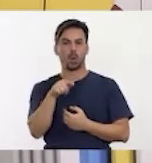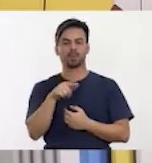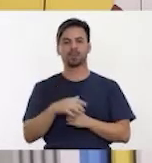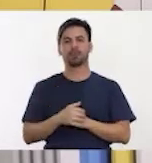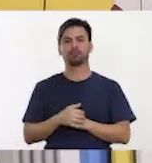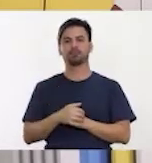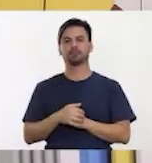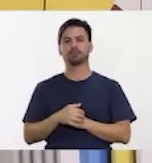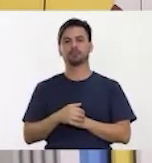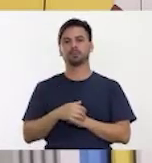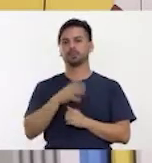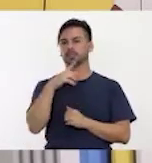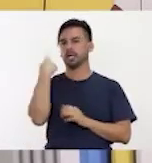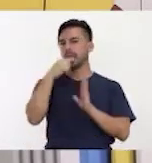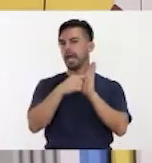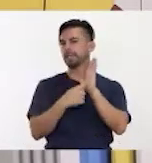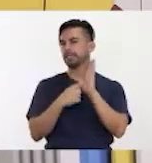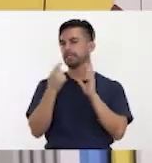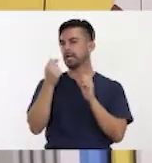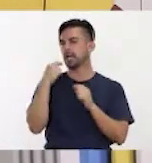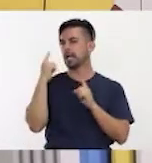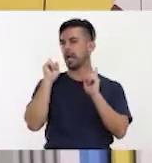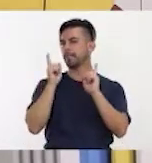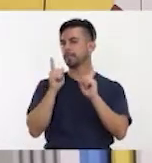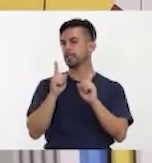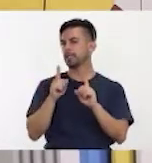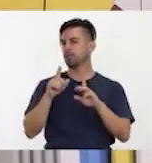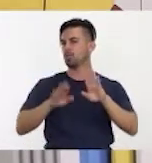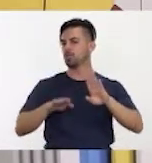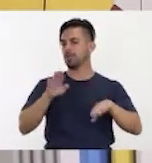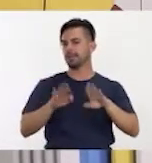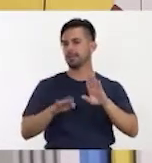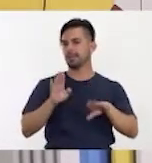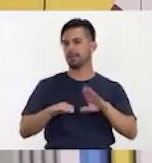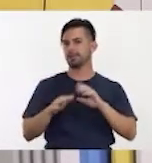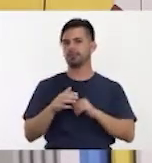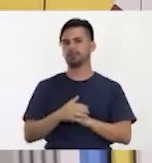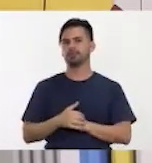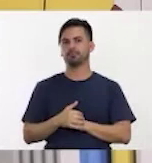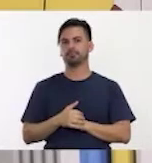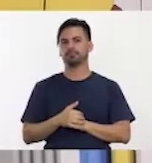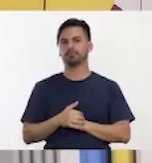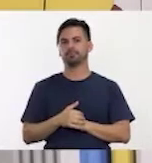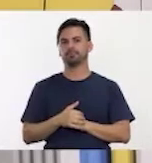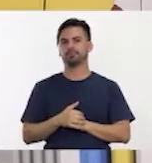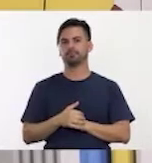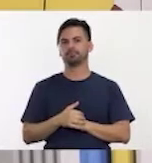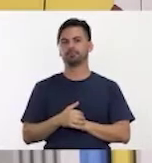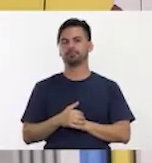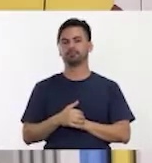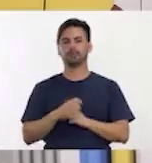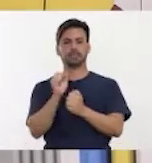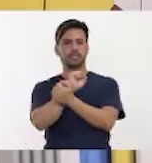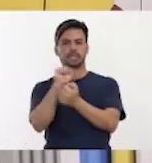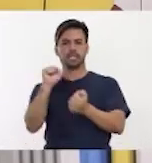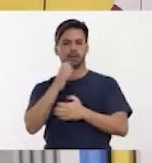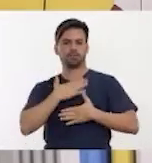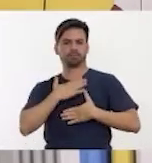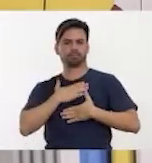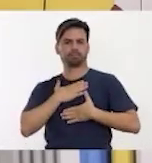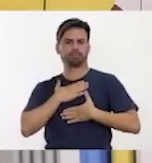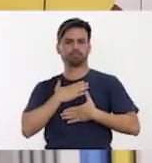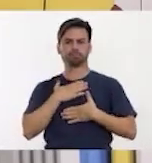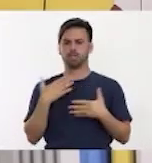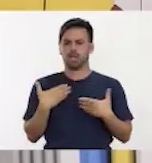a acentuar la deformación económica y el capitalismo que se va a arraigar en la región va a ser un capitalismo